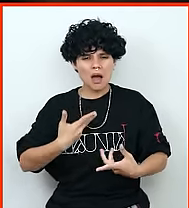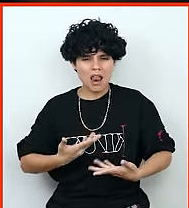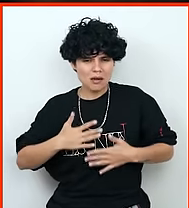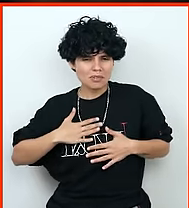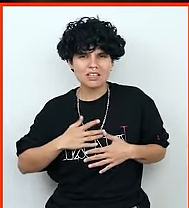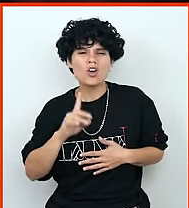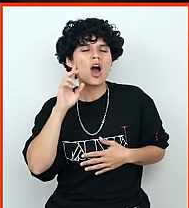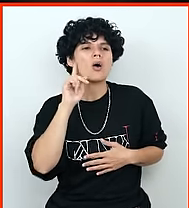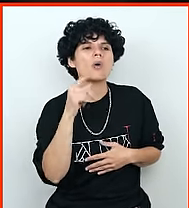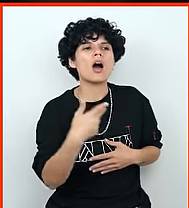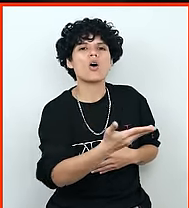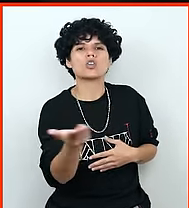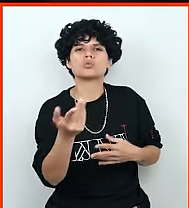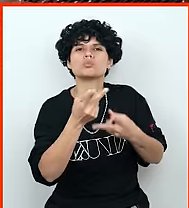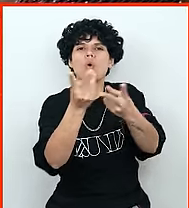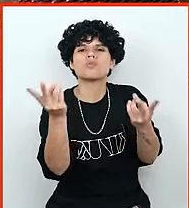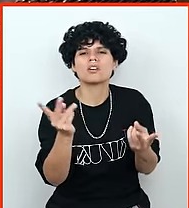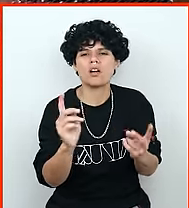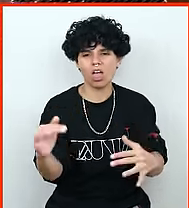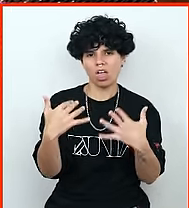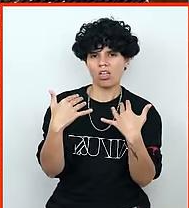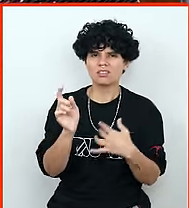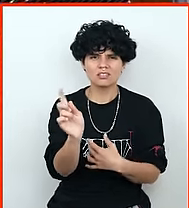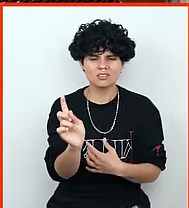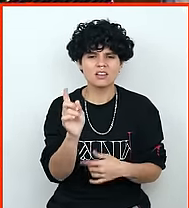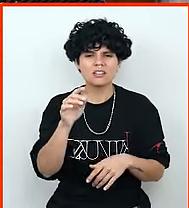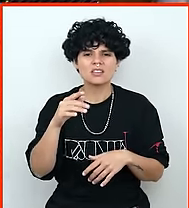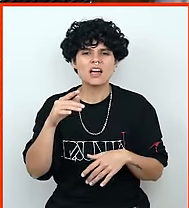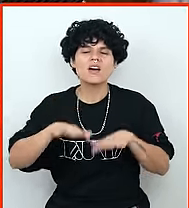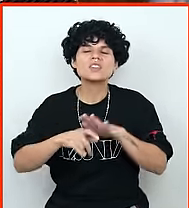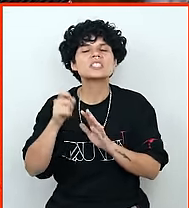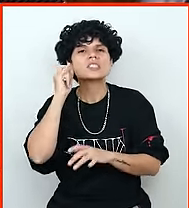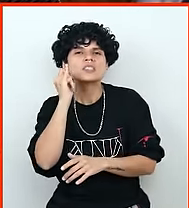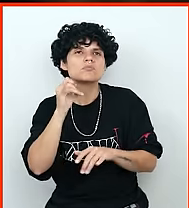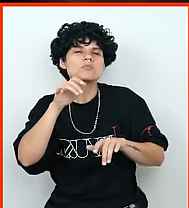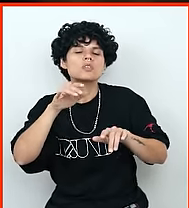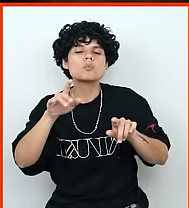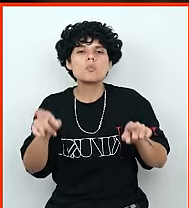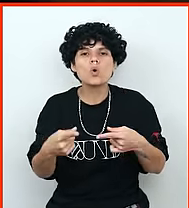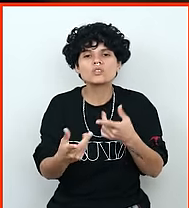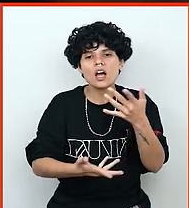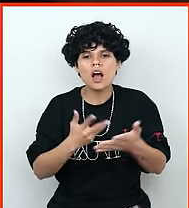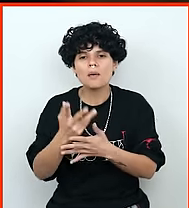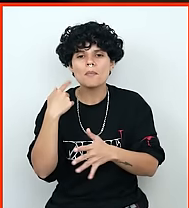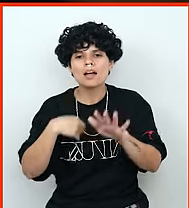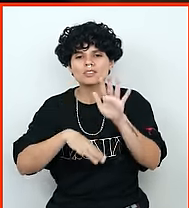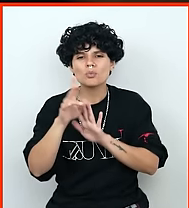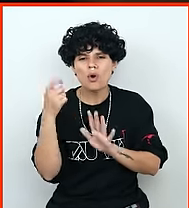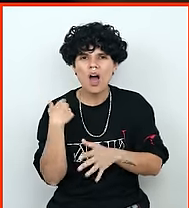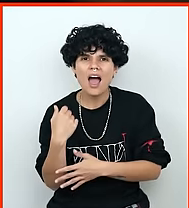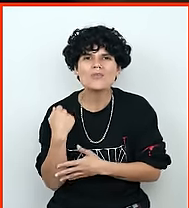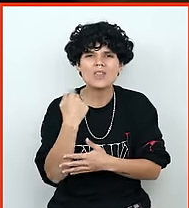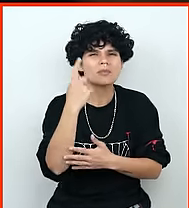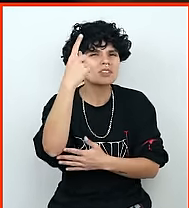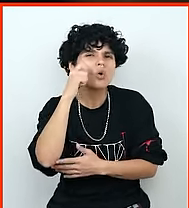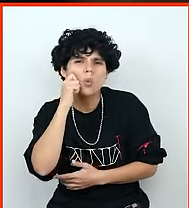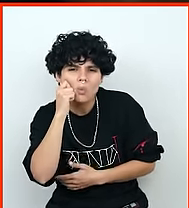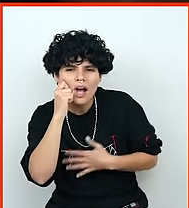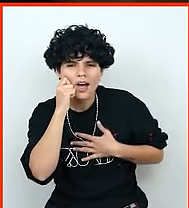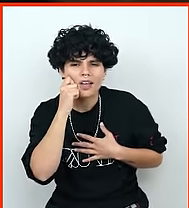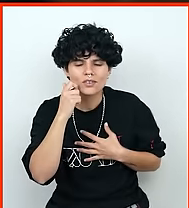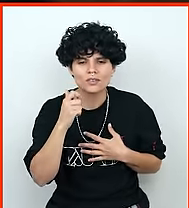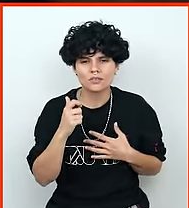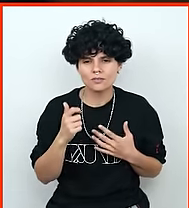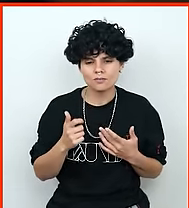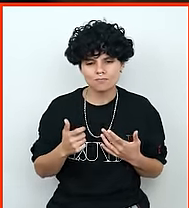¿cachai? Onda, no la hago pensando en los demás. He llegado a un punto en que quiero hacer mi música como para ayudar, ¿cachai? O sea, quiero, me gusta la condición humana. Pero como